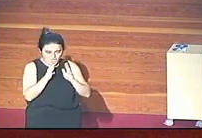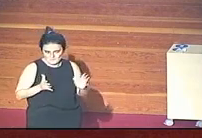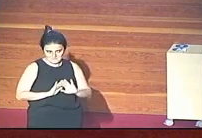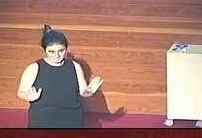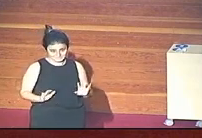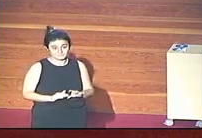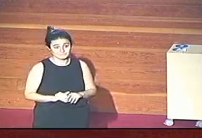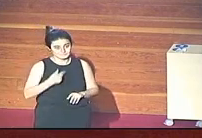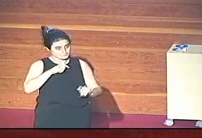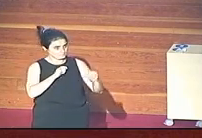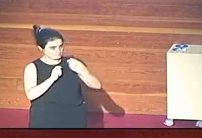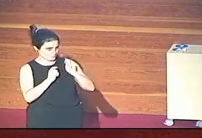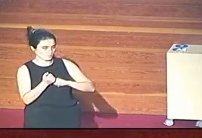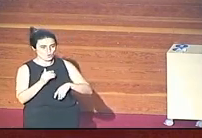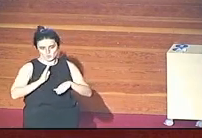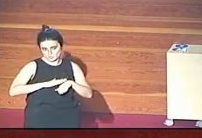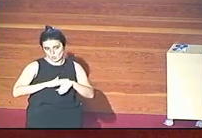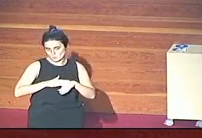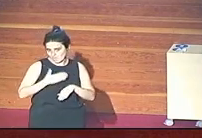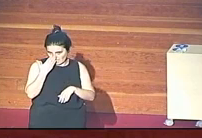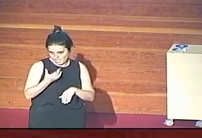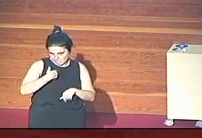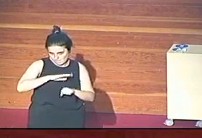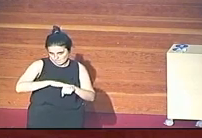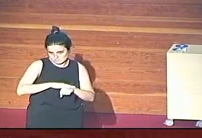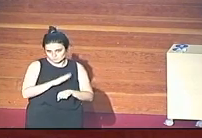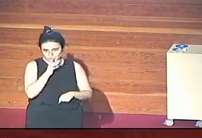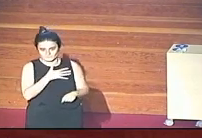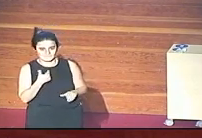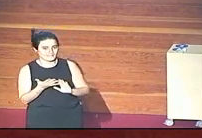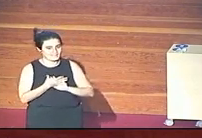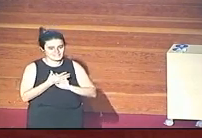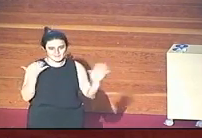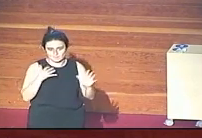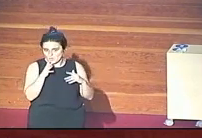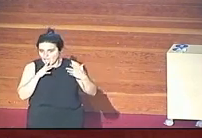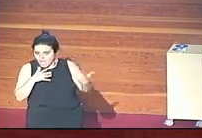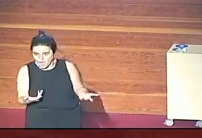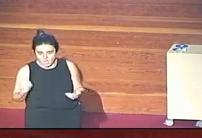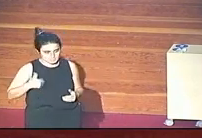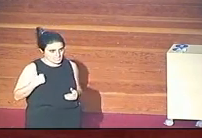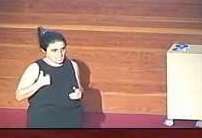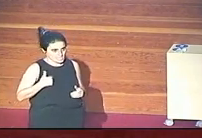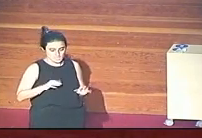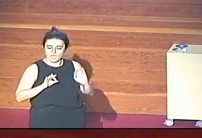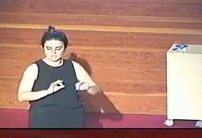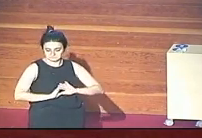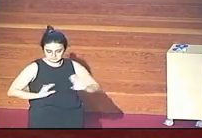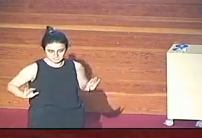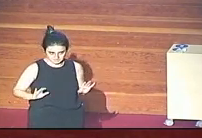tenemos bastante culpa porque es como la inmediatez la rapidez lo que se cuenta ahora y luego ya y se queda no